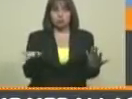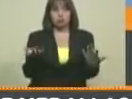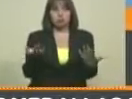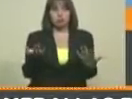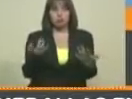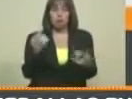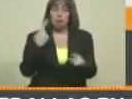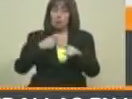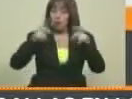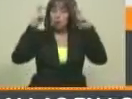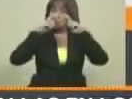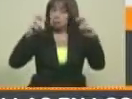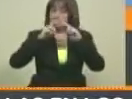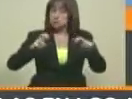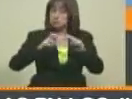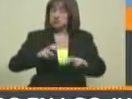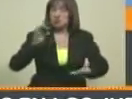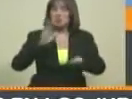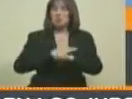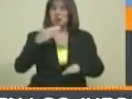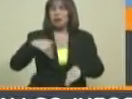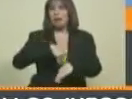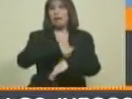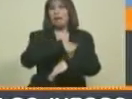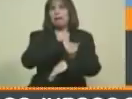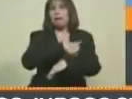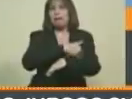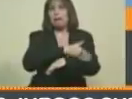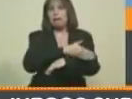Tenemos que revisar por qué fueron tan lentas.